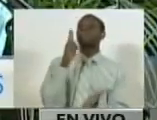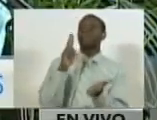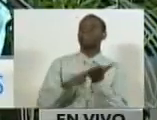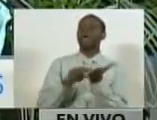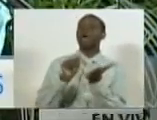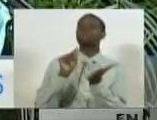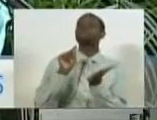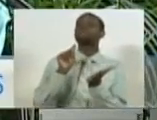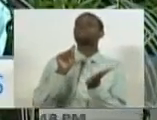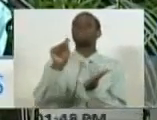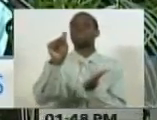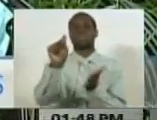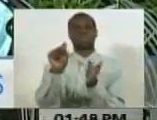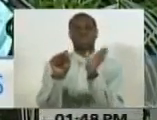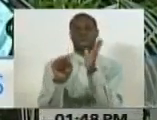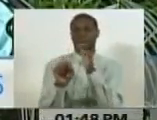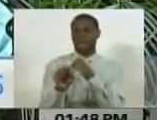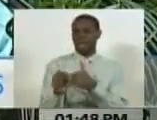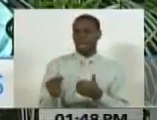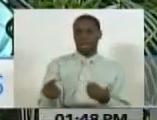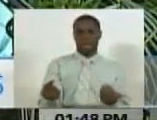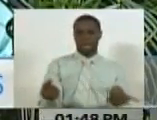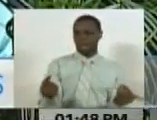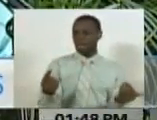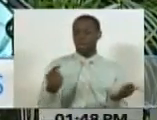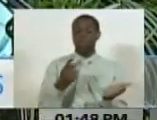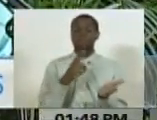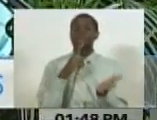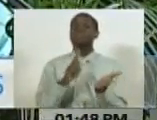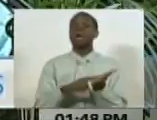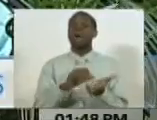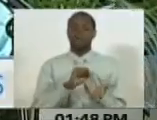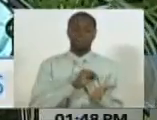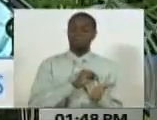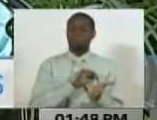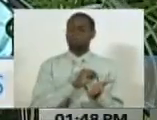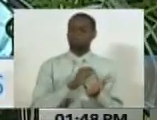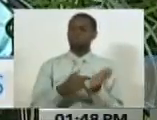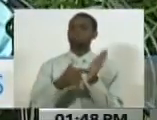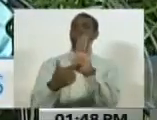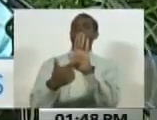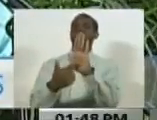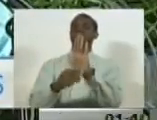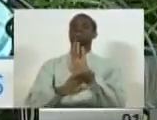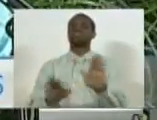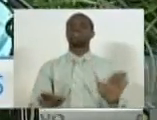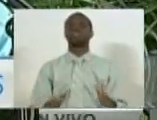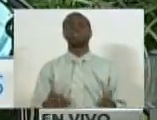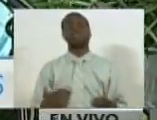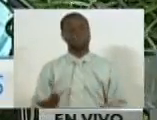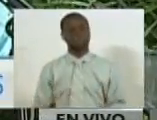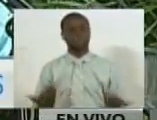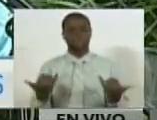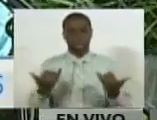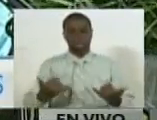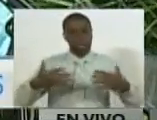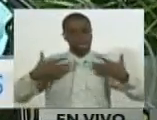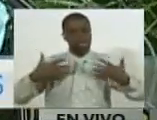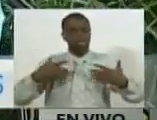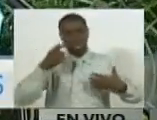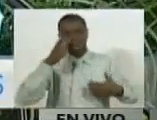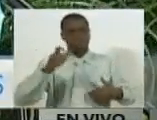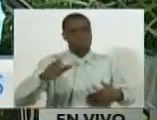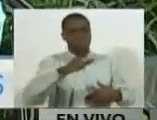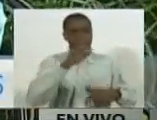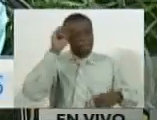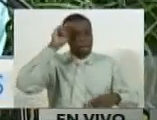temo. Debemos sentirnos. Me da mucha alegría poder conversar con ustedes, maestras, porque